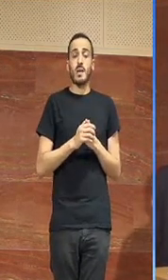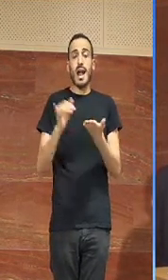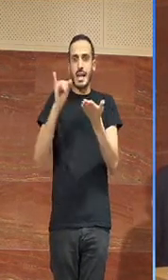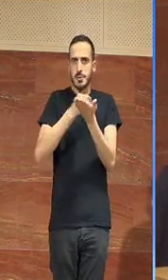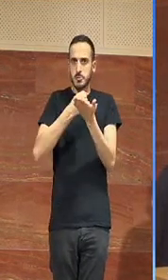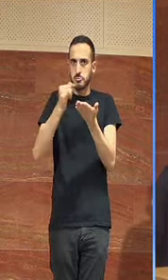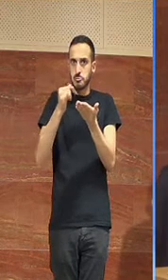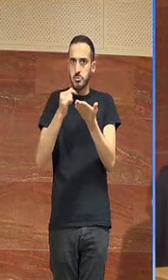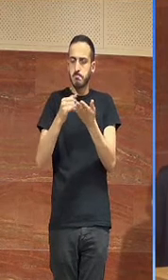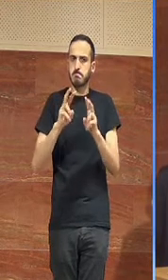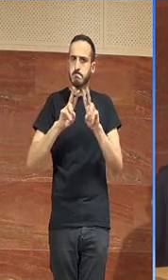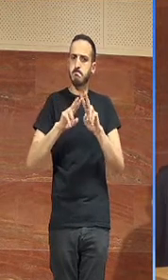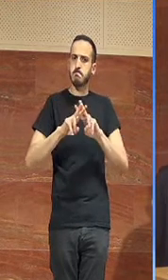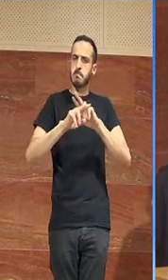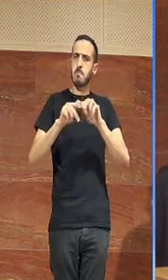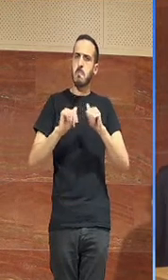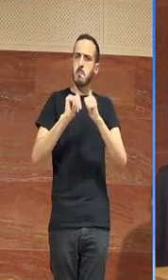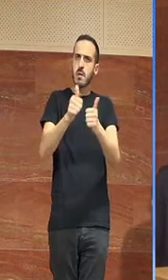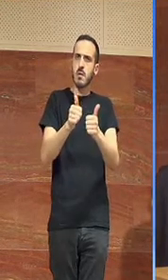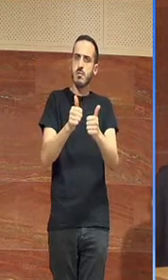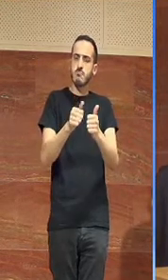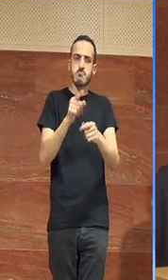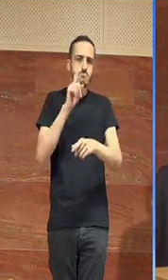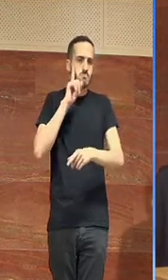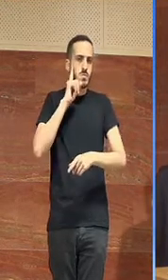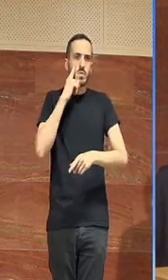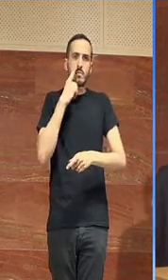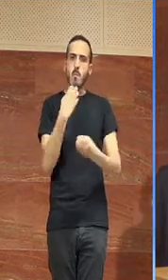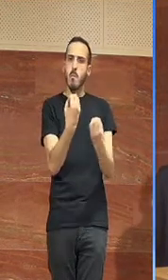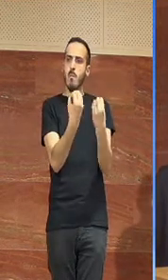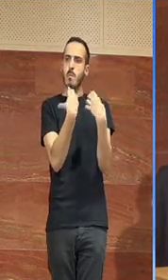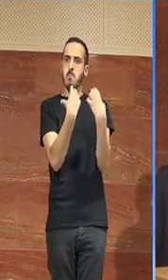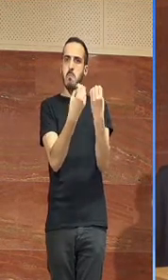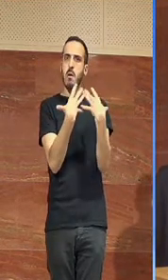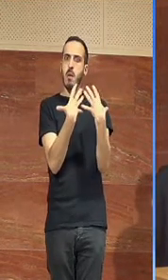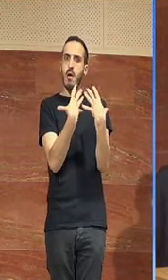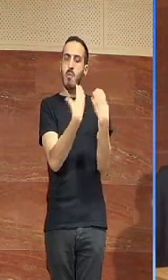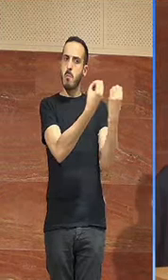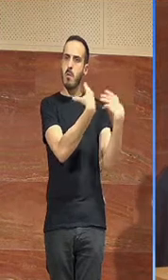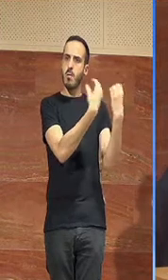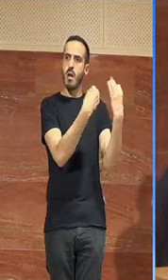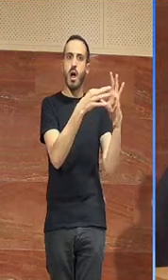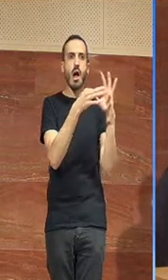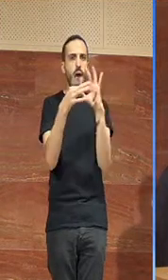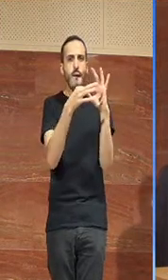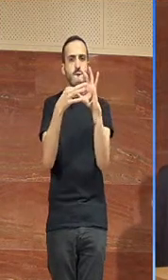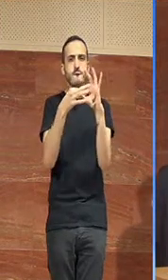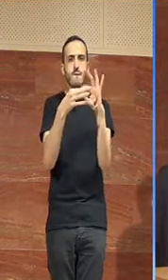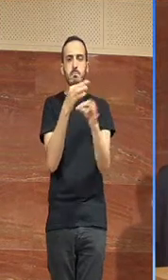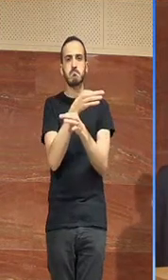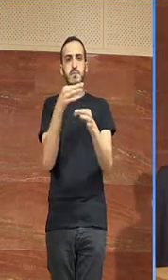asignatura me di cuenta que lo que me estaban contando correspondía a la realidad